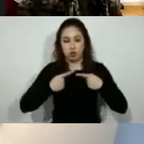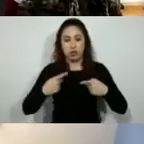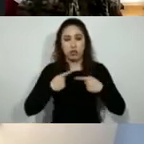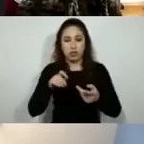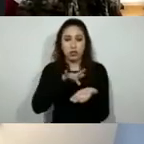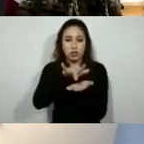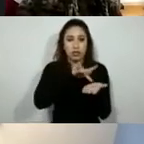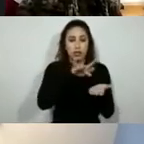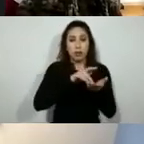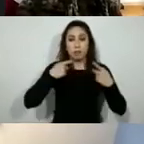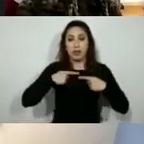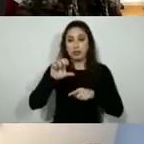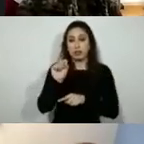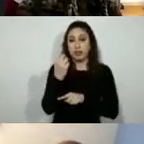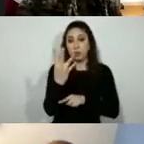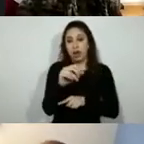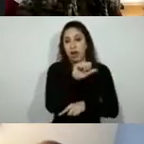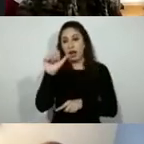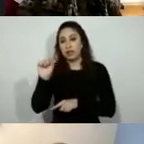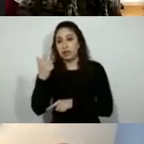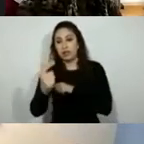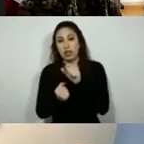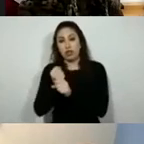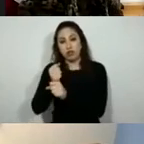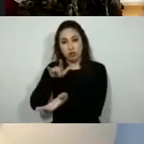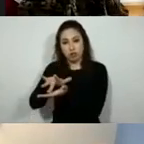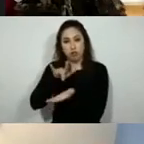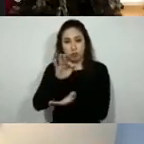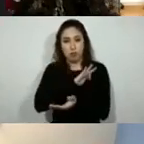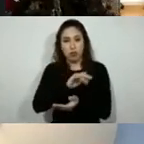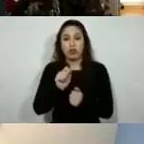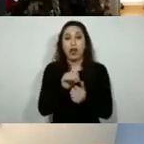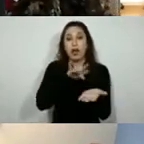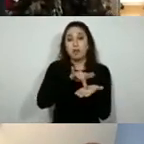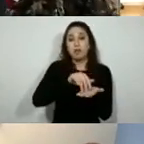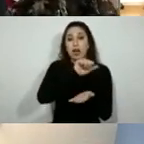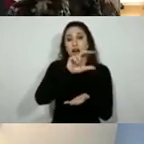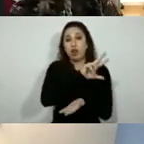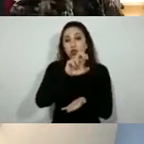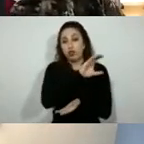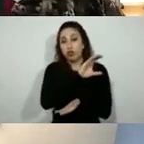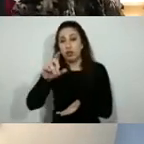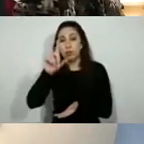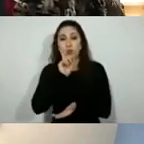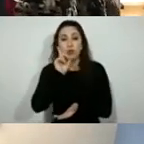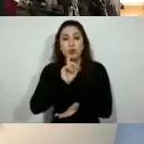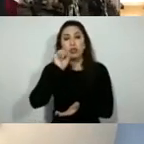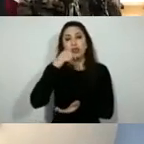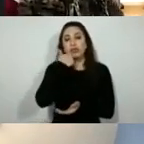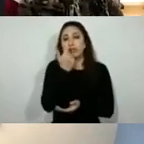de 64 a 67 años. El apoyo a 800 mujeres que han decidido estudiar y eliminar la